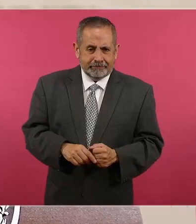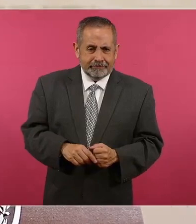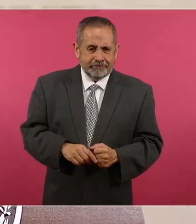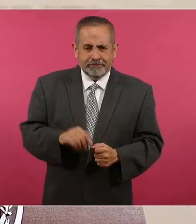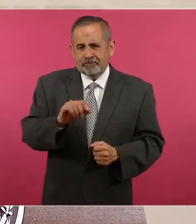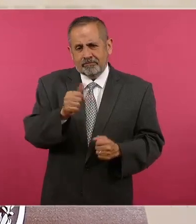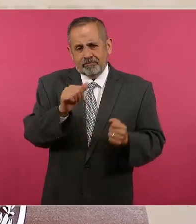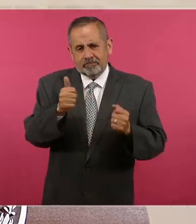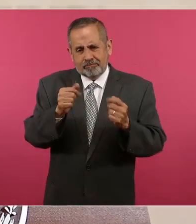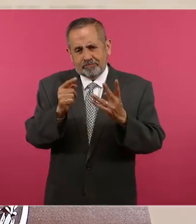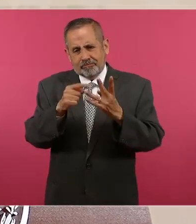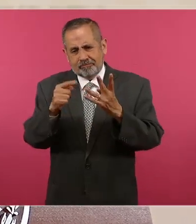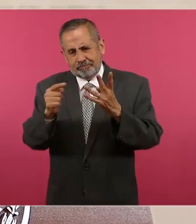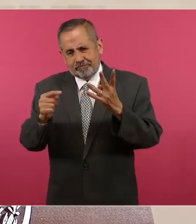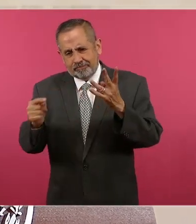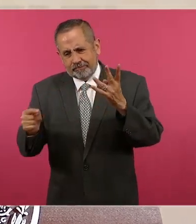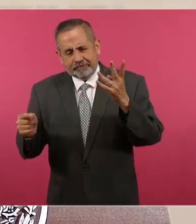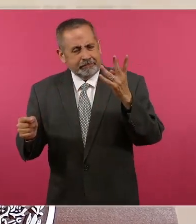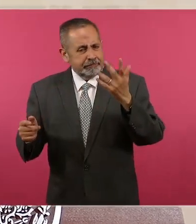otros